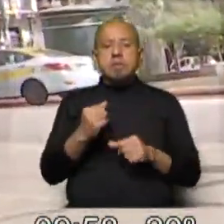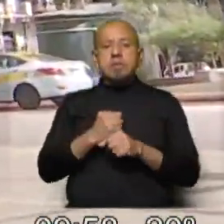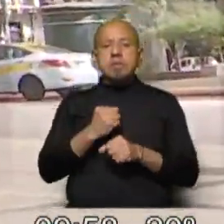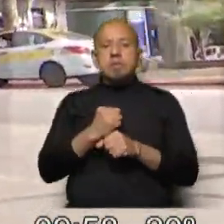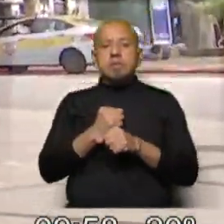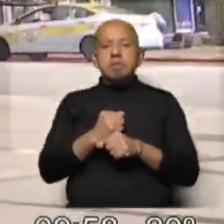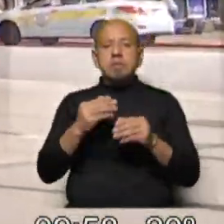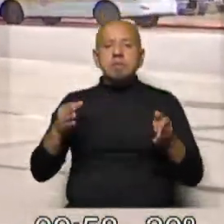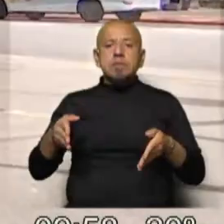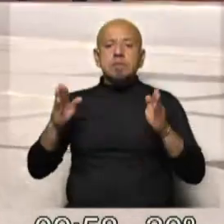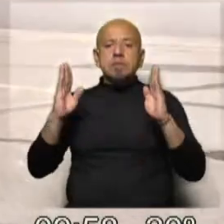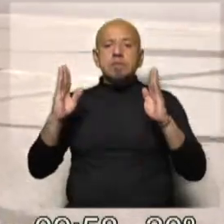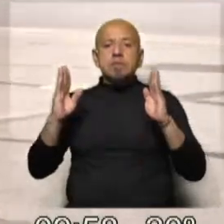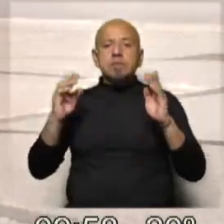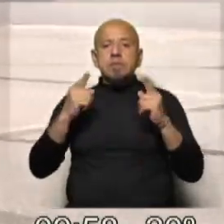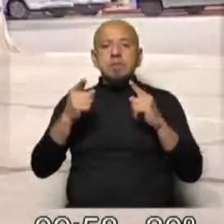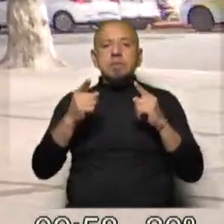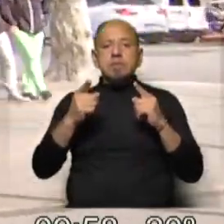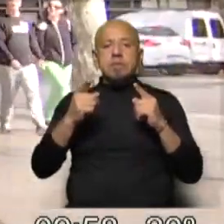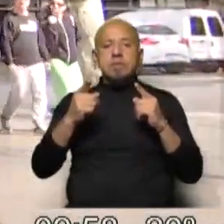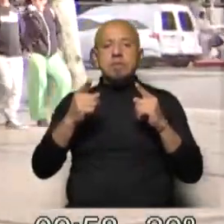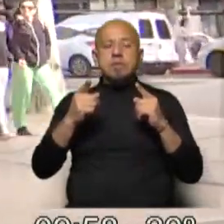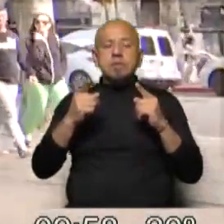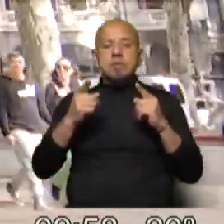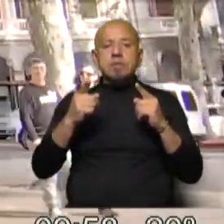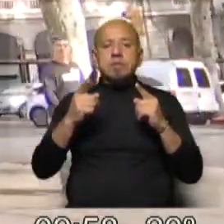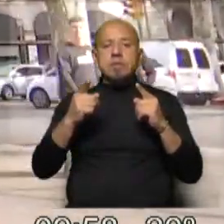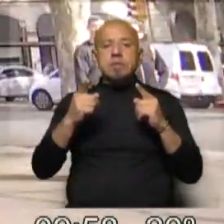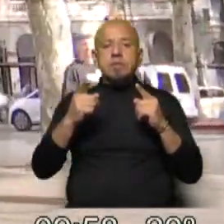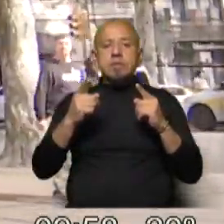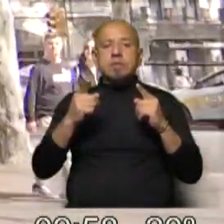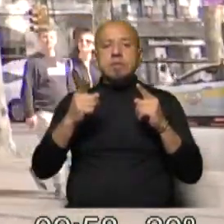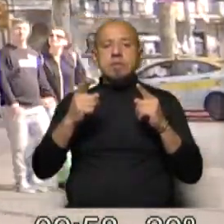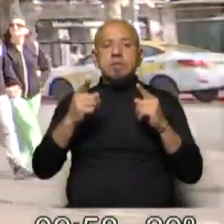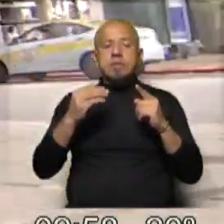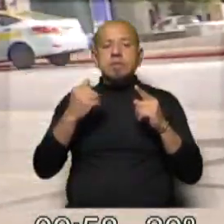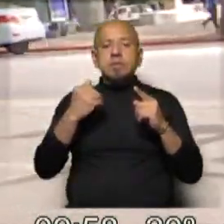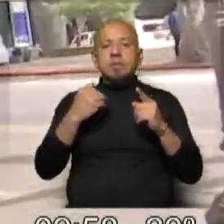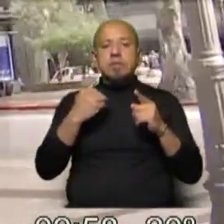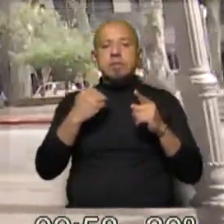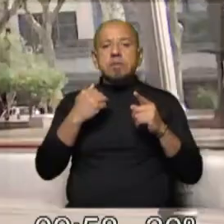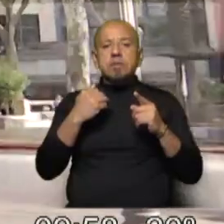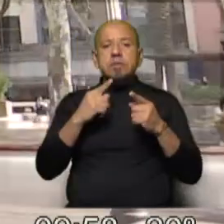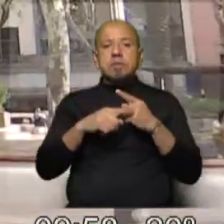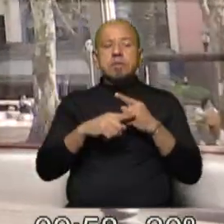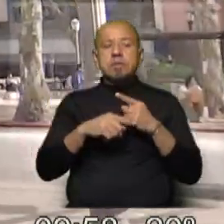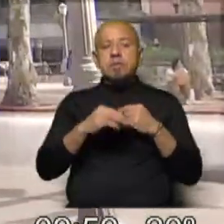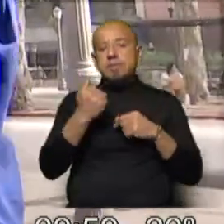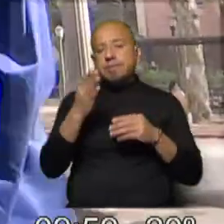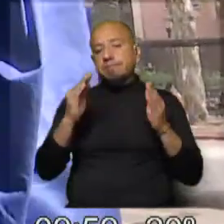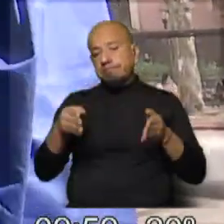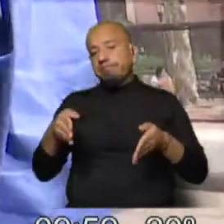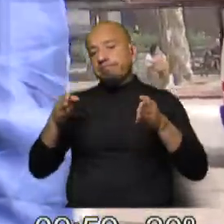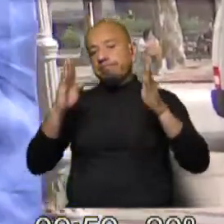edificio que están enfocando en la esquina que tenés a tu espalda, el otro... Al enfrente es espectacular.